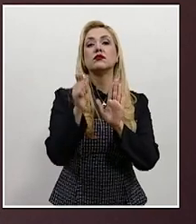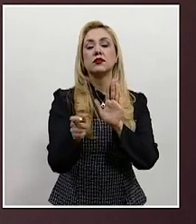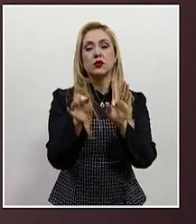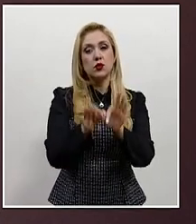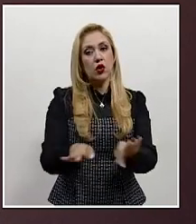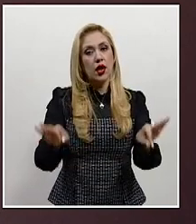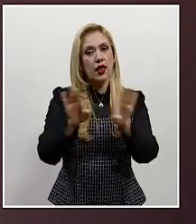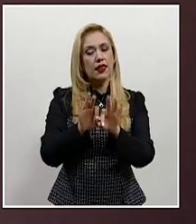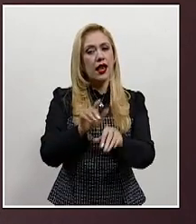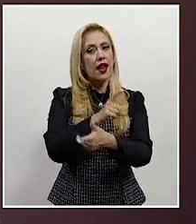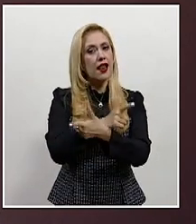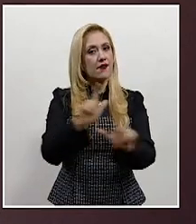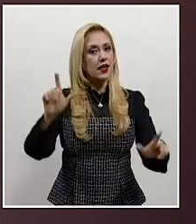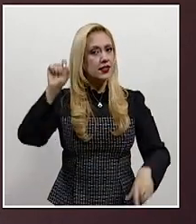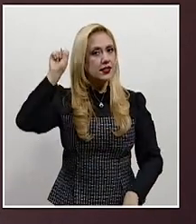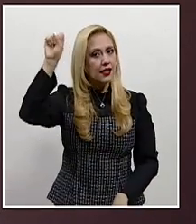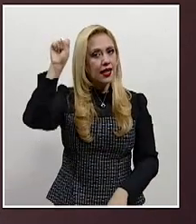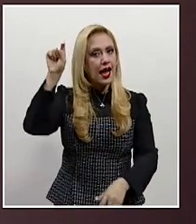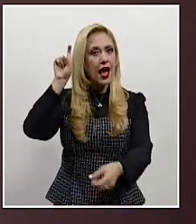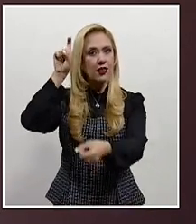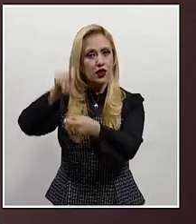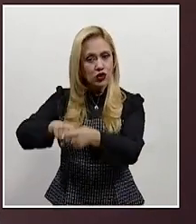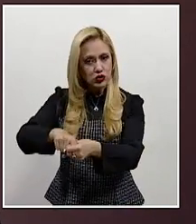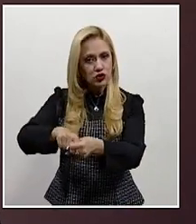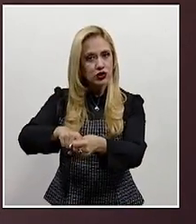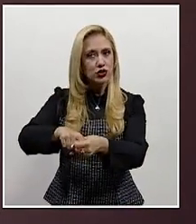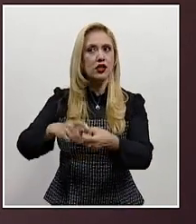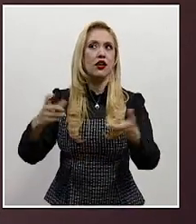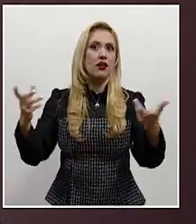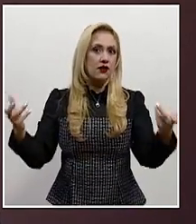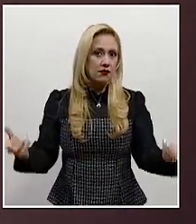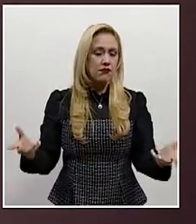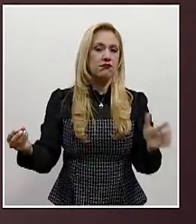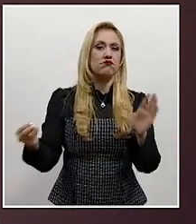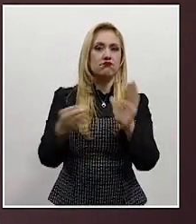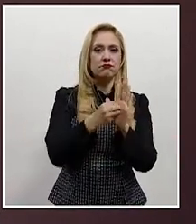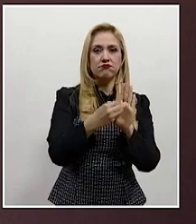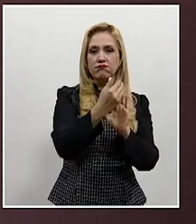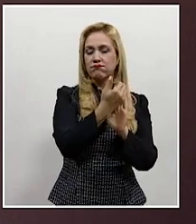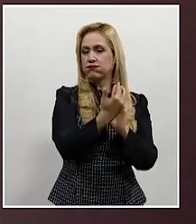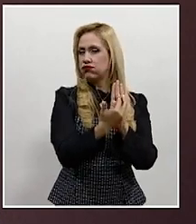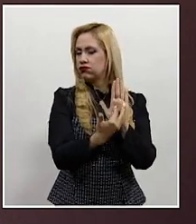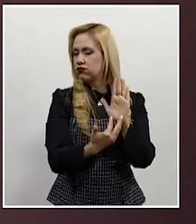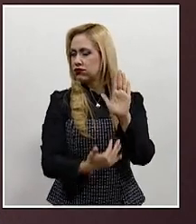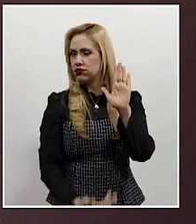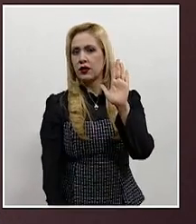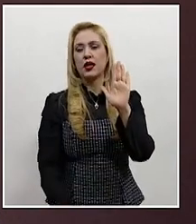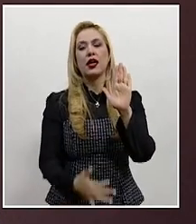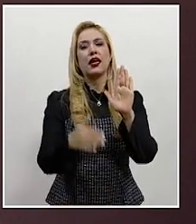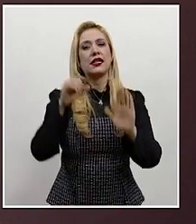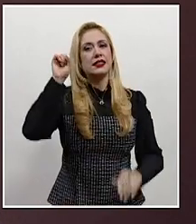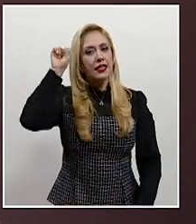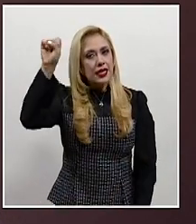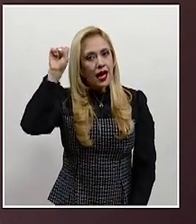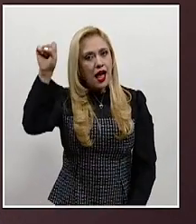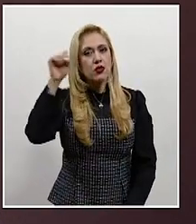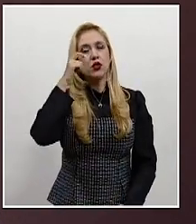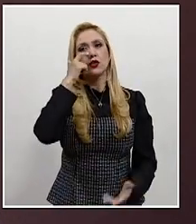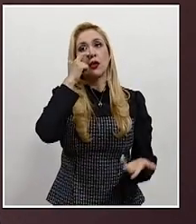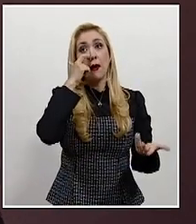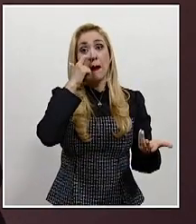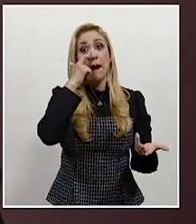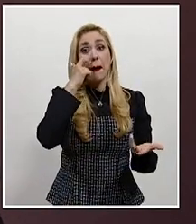de la libertad de sindicación o de asociación que incorpora ya toda la parte constitutiva de sindicatos en